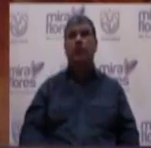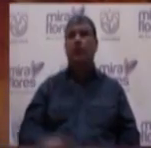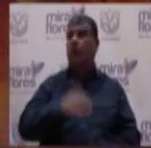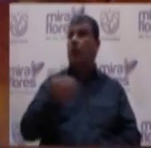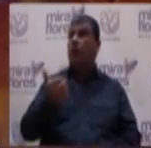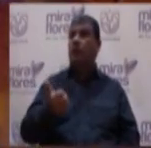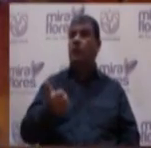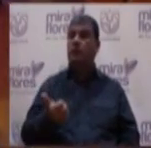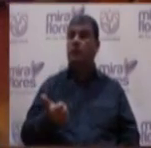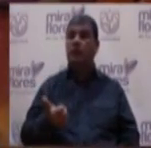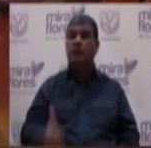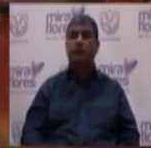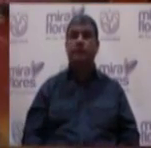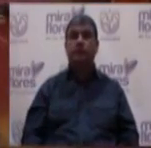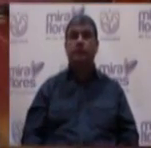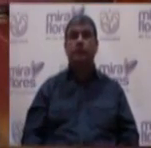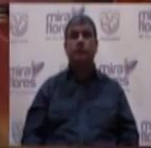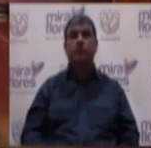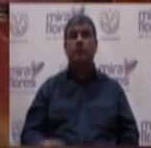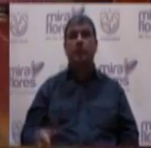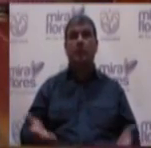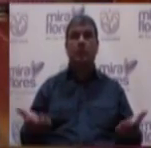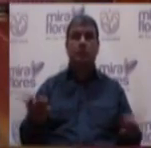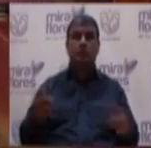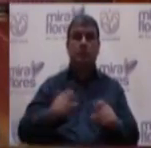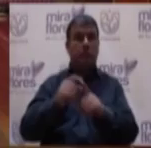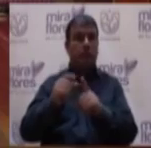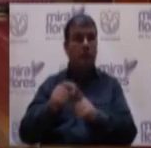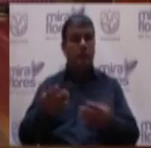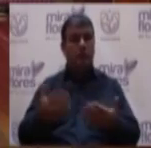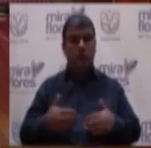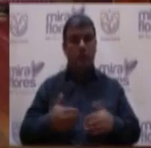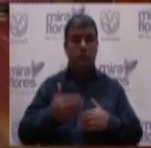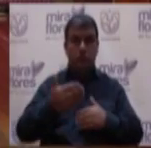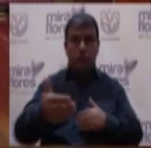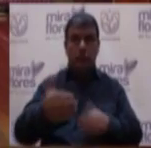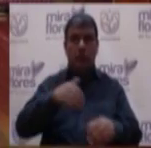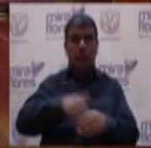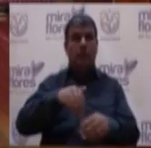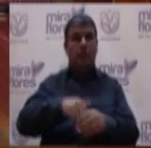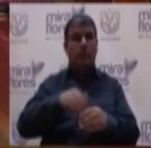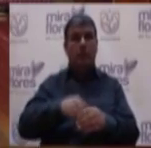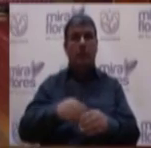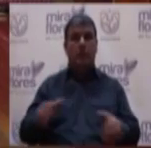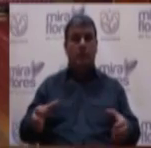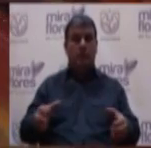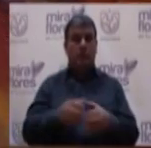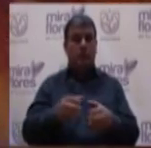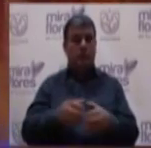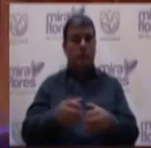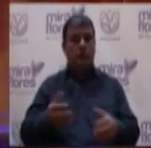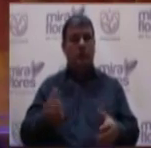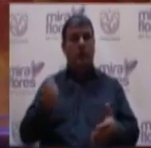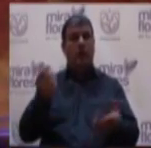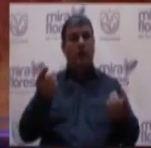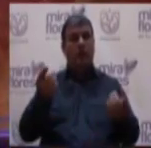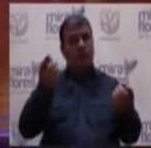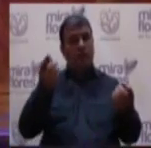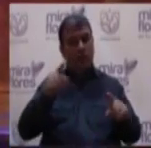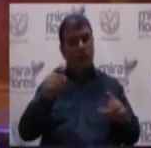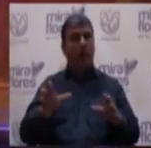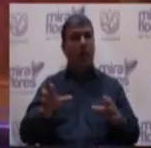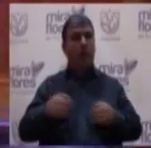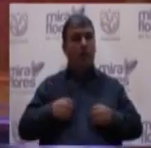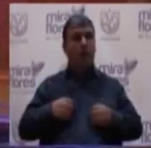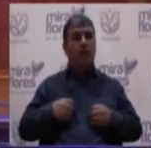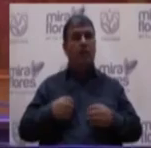hay alguna otra intervención. Si no la hubiese, procederíamos a votar. Aquellos miembros del Consejo que estén a favor de aprobar